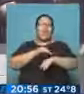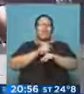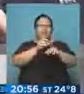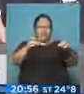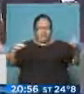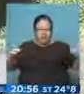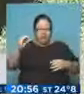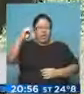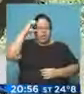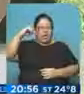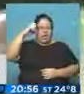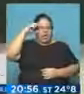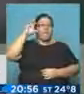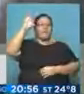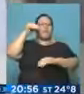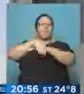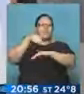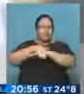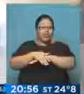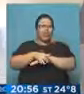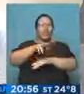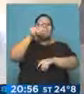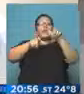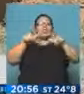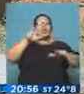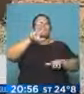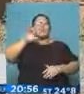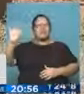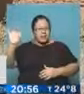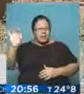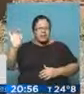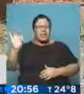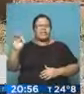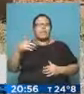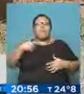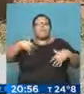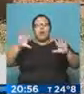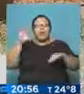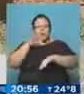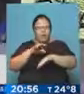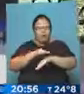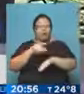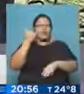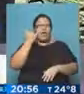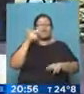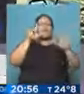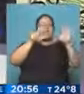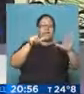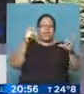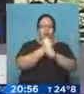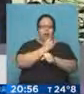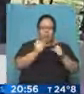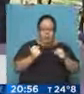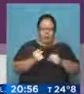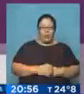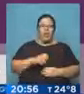los casi 300 casos detectados como probables, 7 ya fueron confirmados. En Santa Fe se registraron 2 afectados y